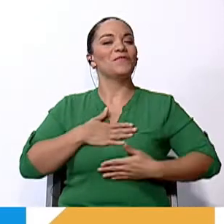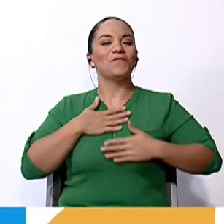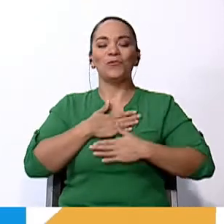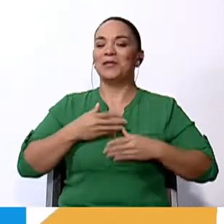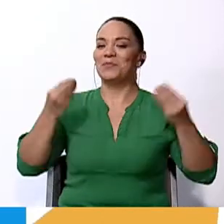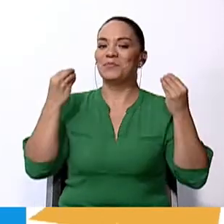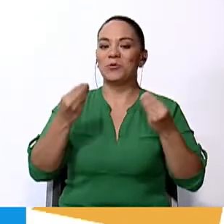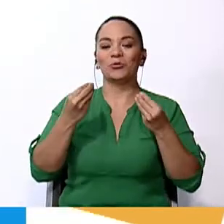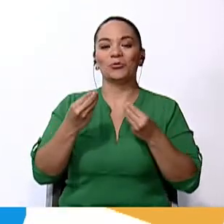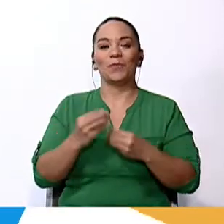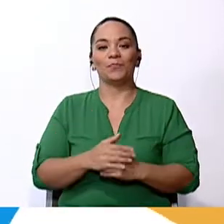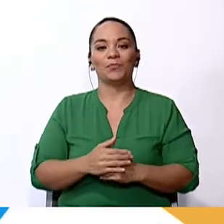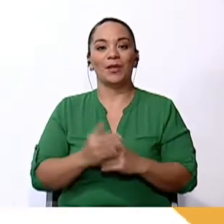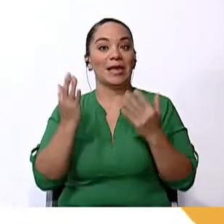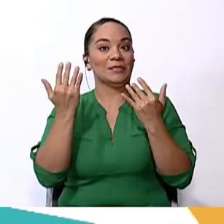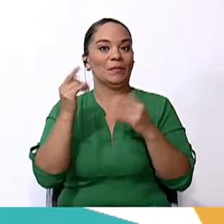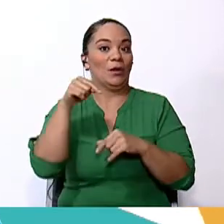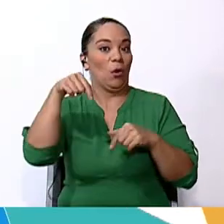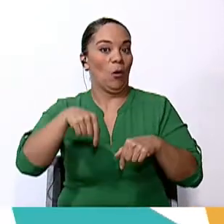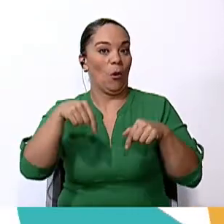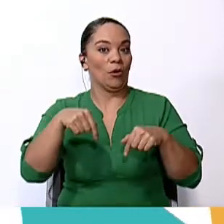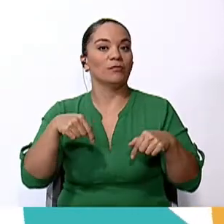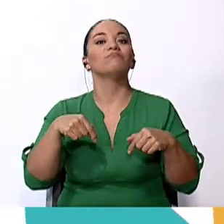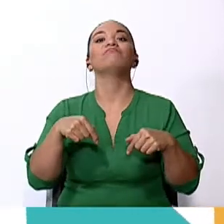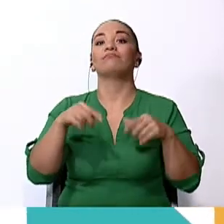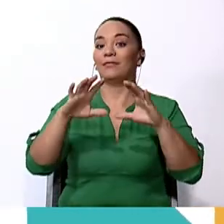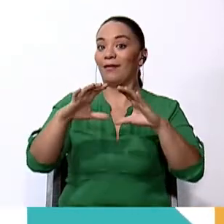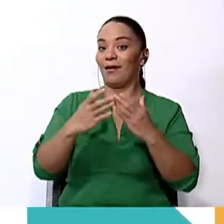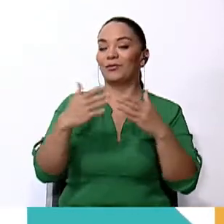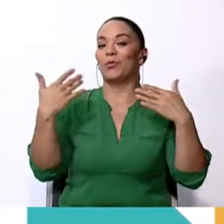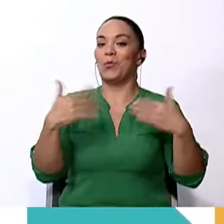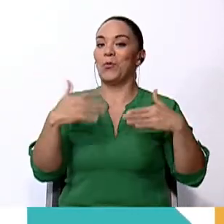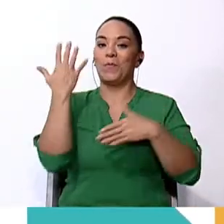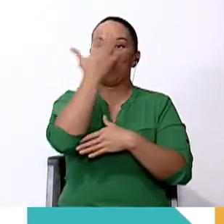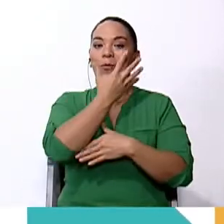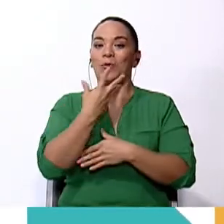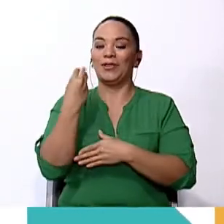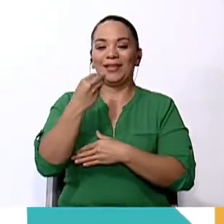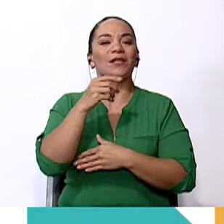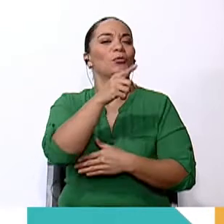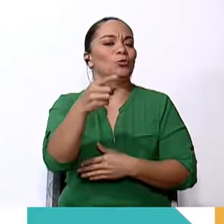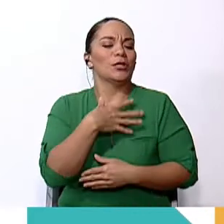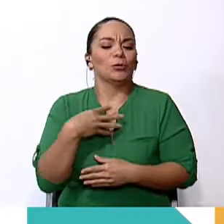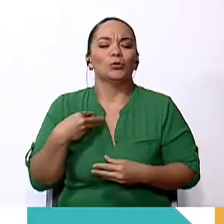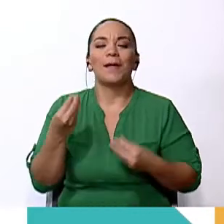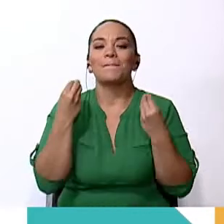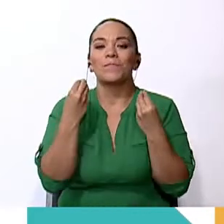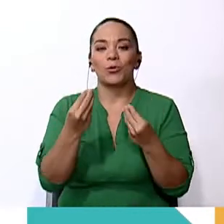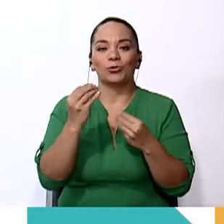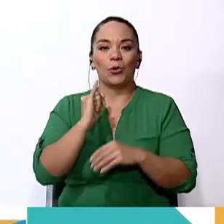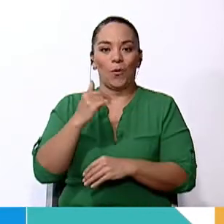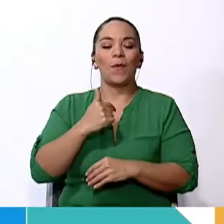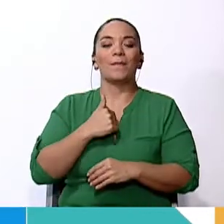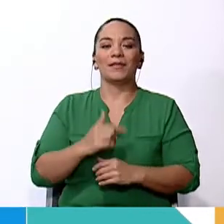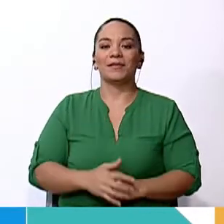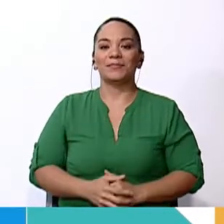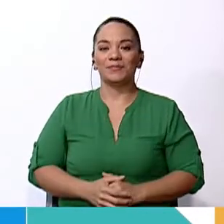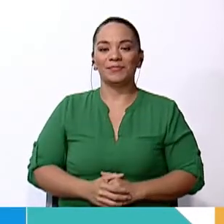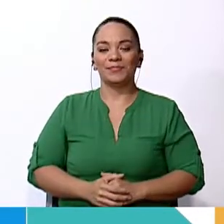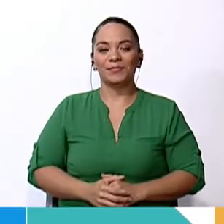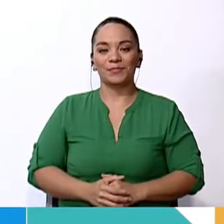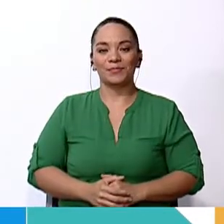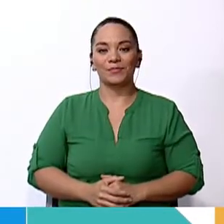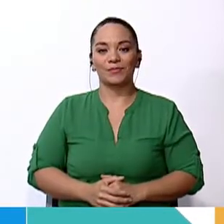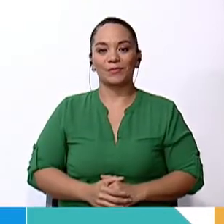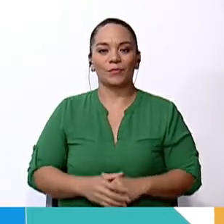y espero que la del día de hoy sea sumamente bonita y les guste tanto como a mí me ha gustado.